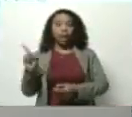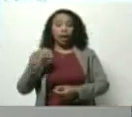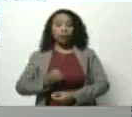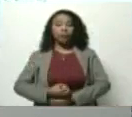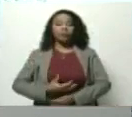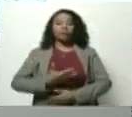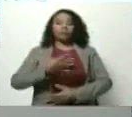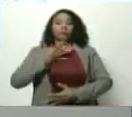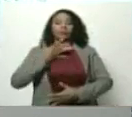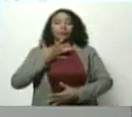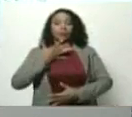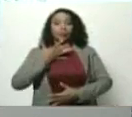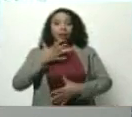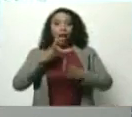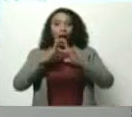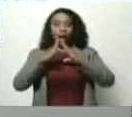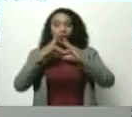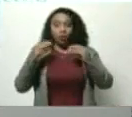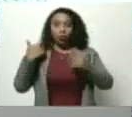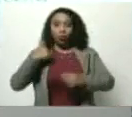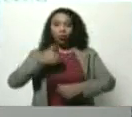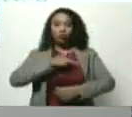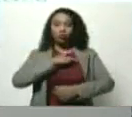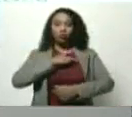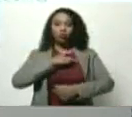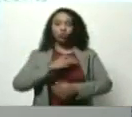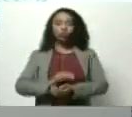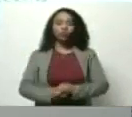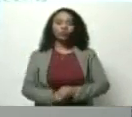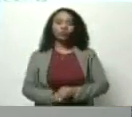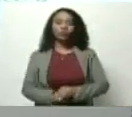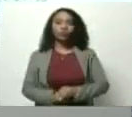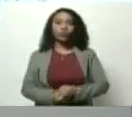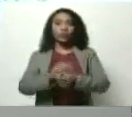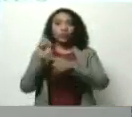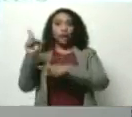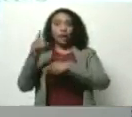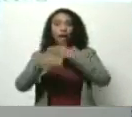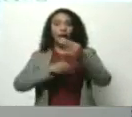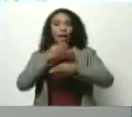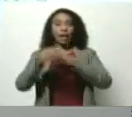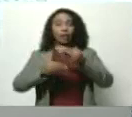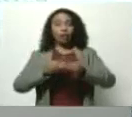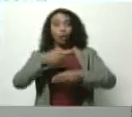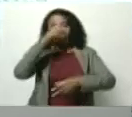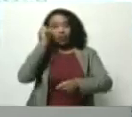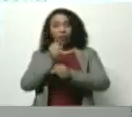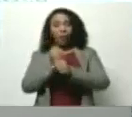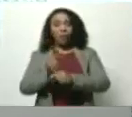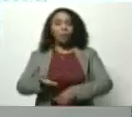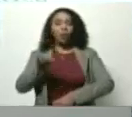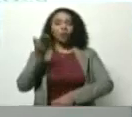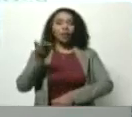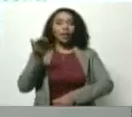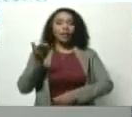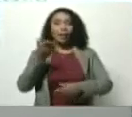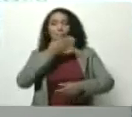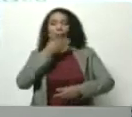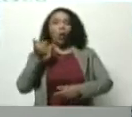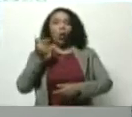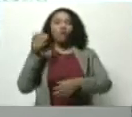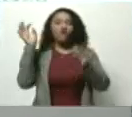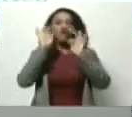todos nosotros vivimos siempre este empeño su papel de la mejor manera posible